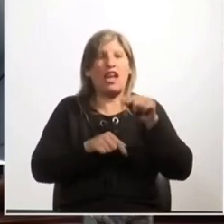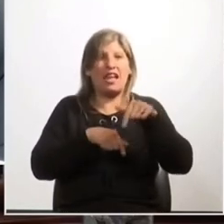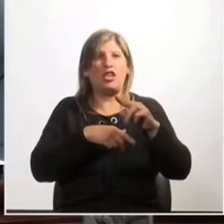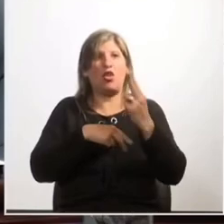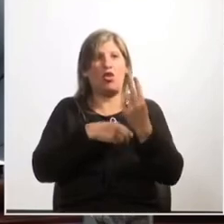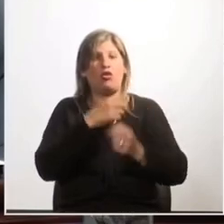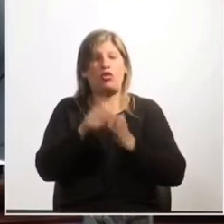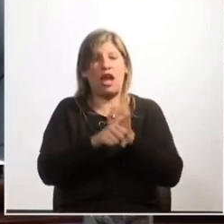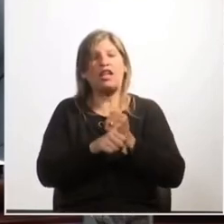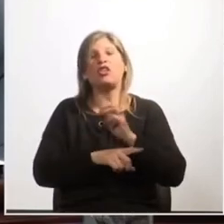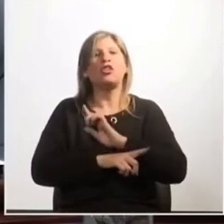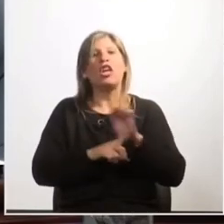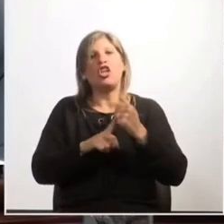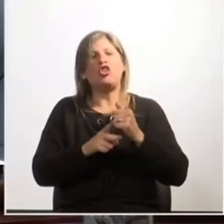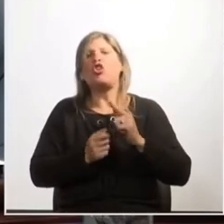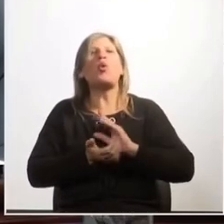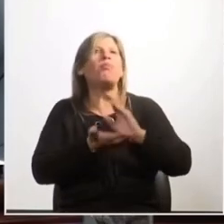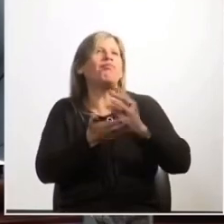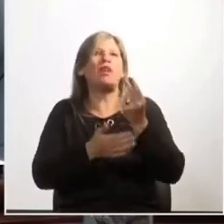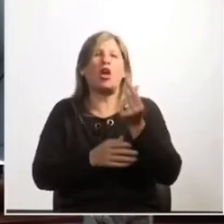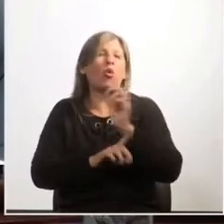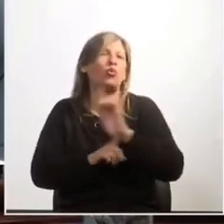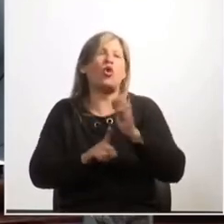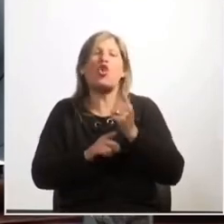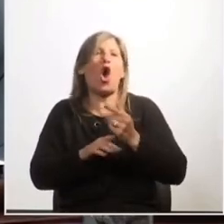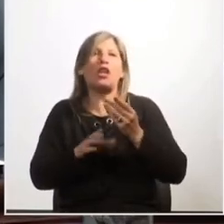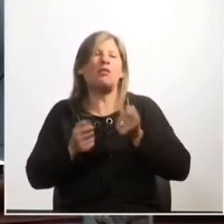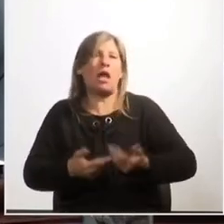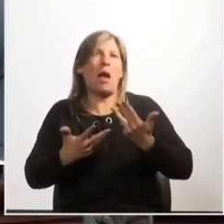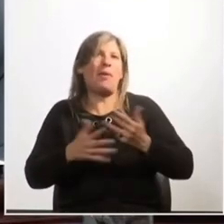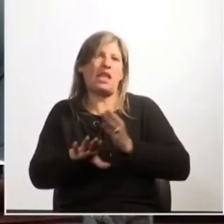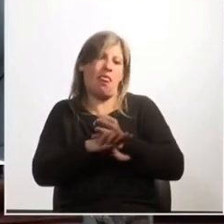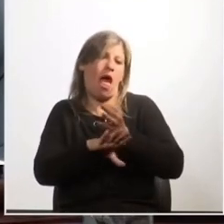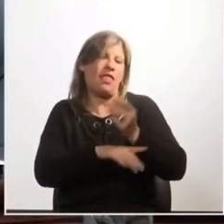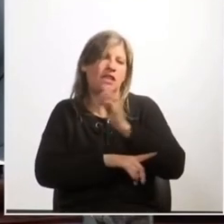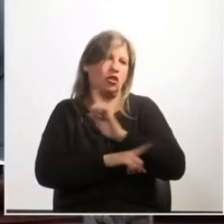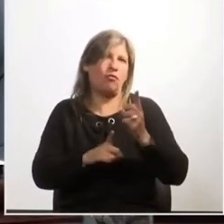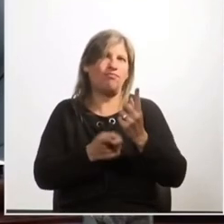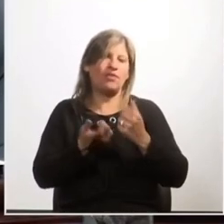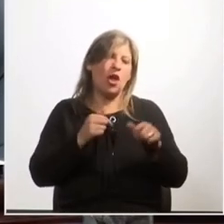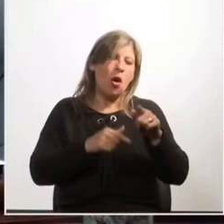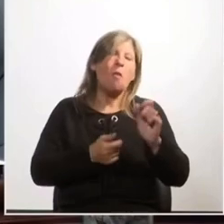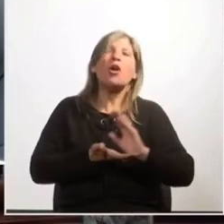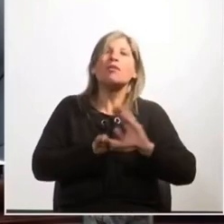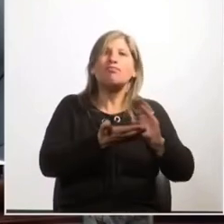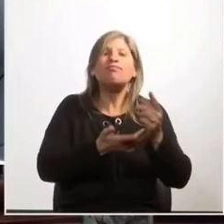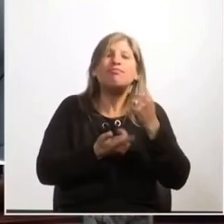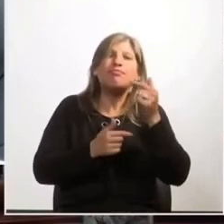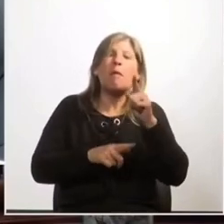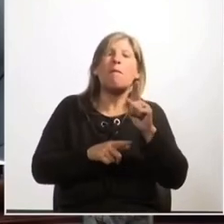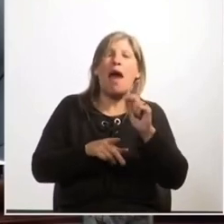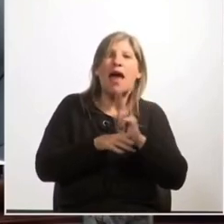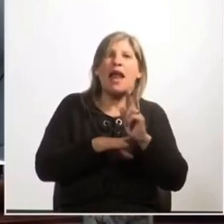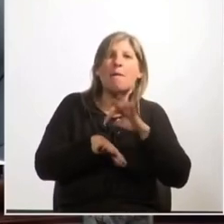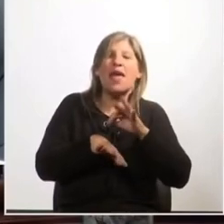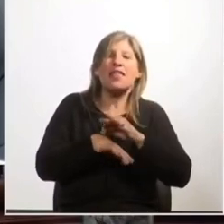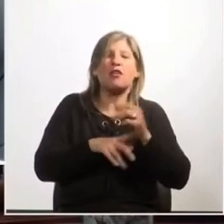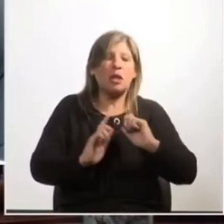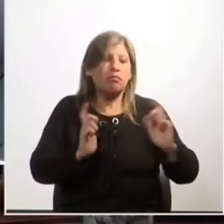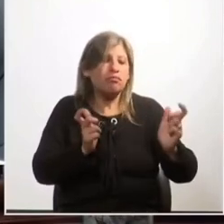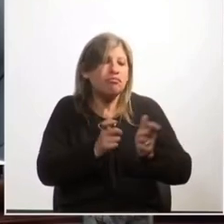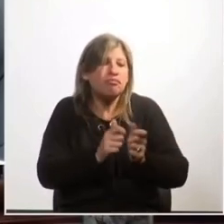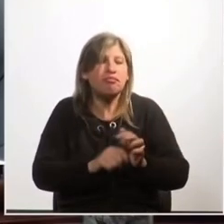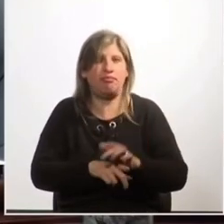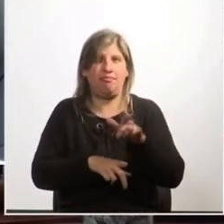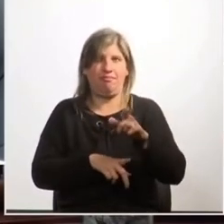recursos ni con capacidades, entre otras cosas porque los recursos para la rehabilitación se han reducido.